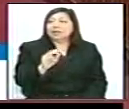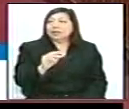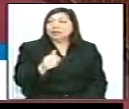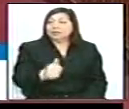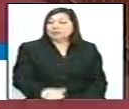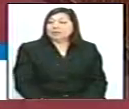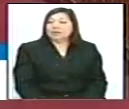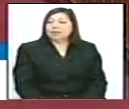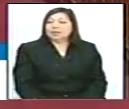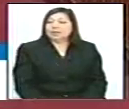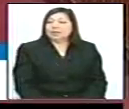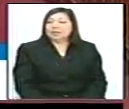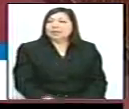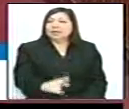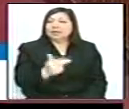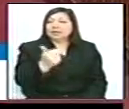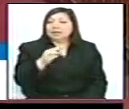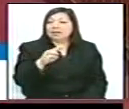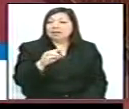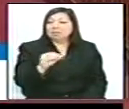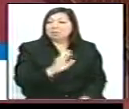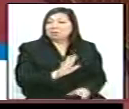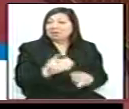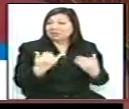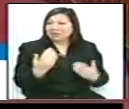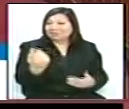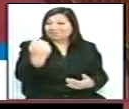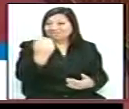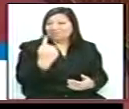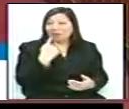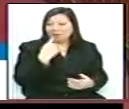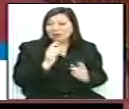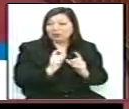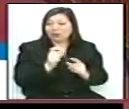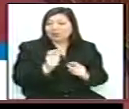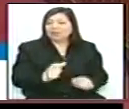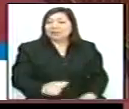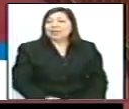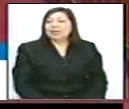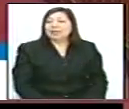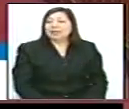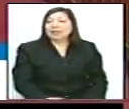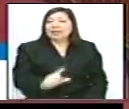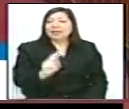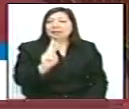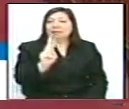Milagros Campos Ramos. Se ubica entonces ya en la presidencia el congresista